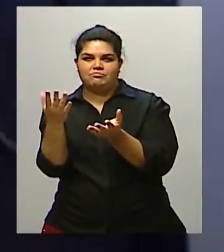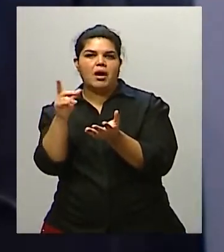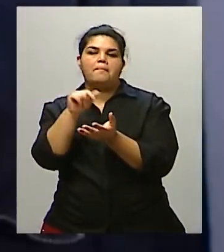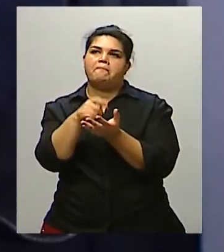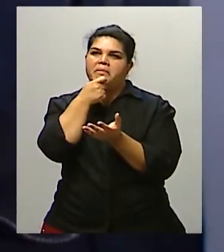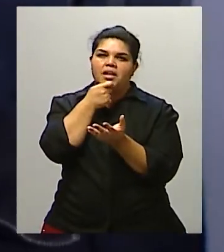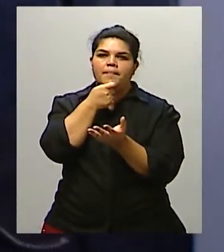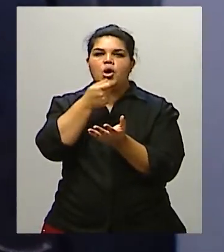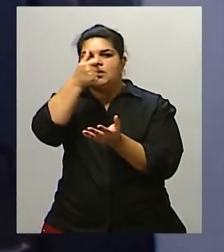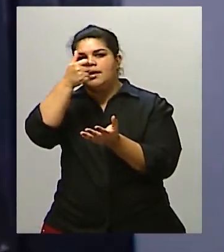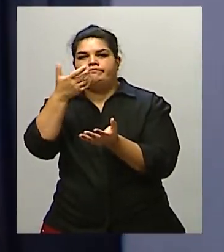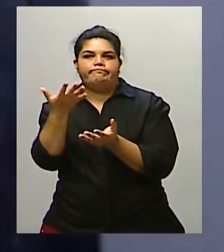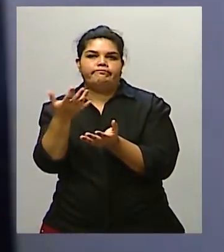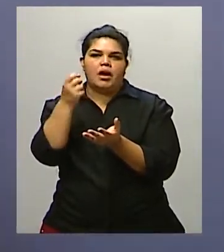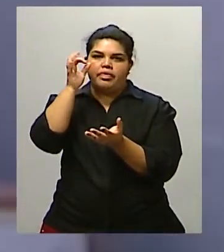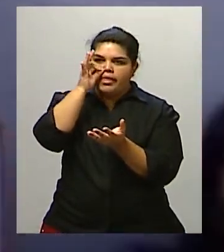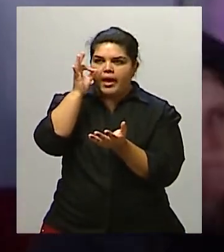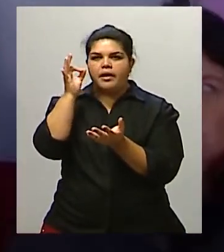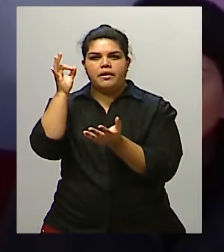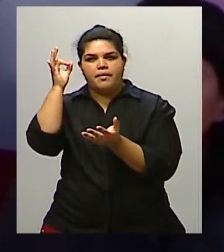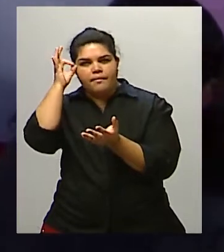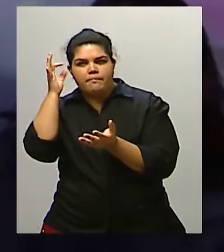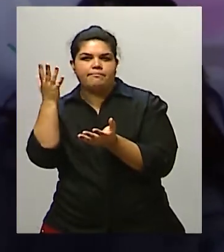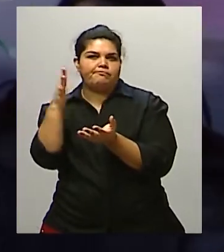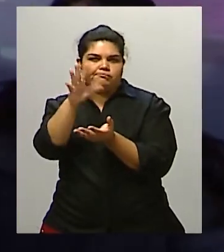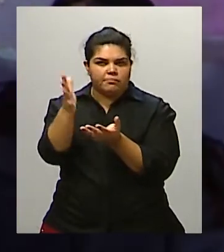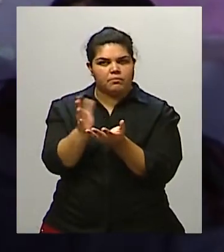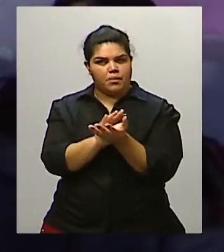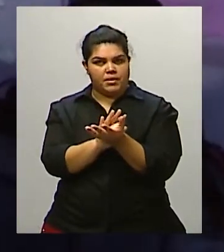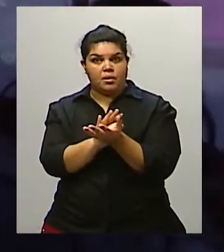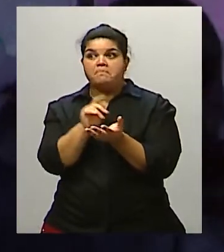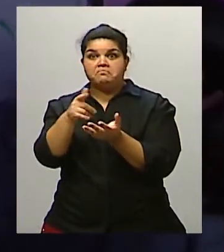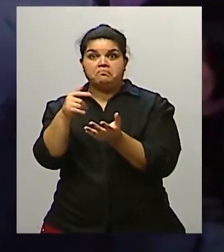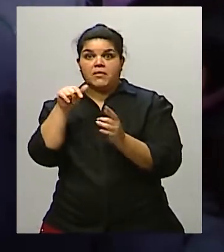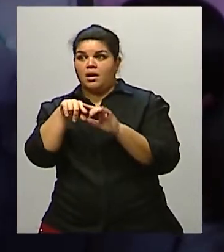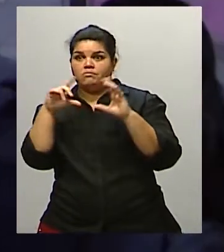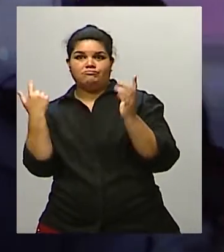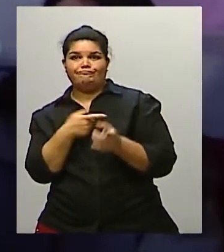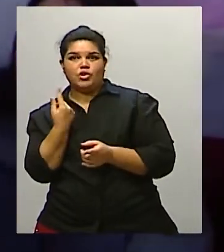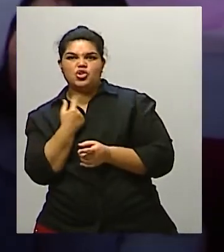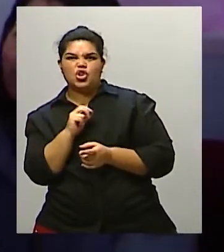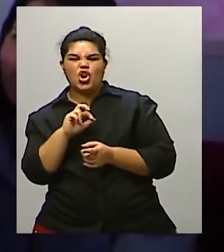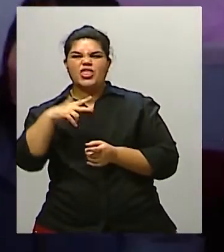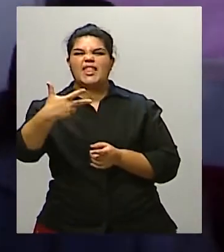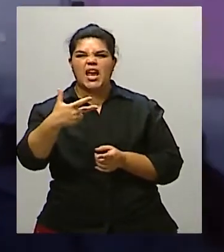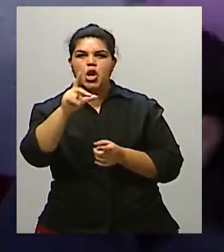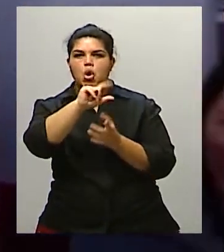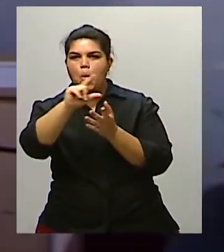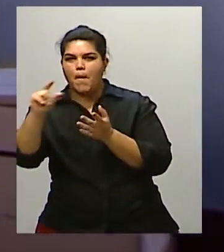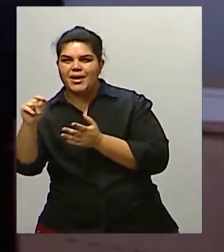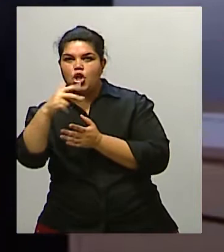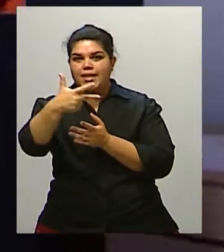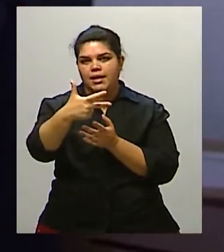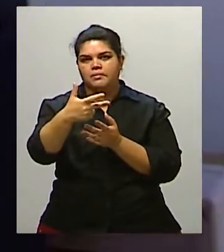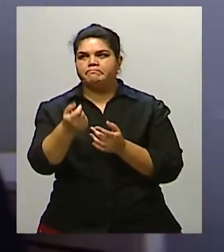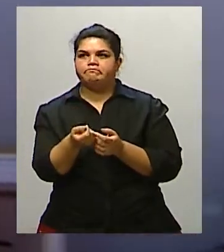Pero es producto de la situación de la guerra. Le doy un ejemplo. El año pasado nosotros la Argentina